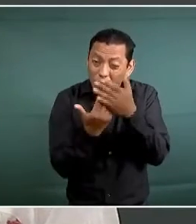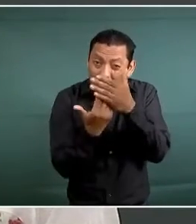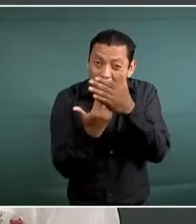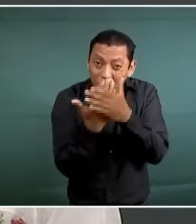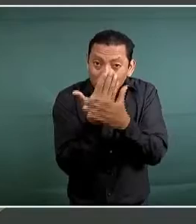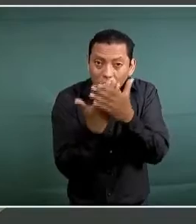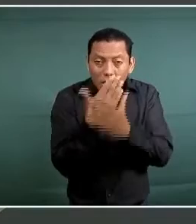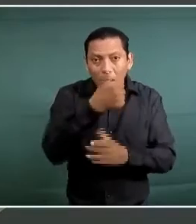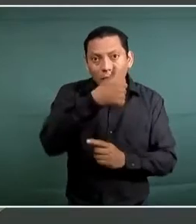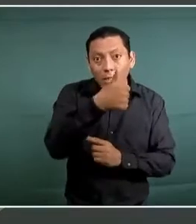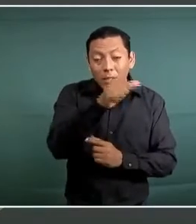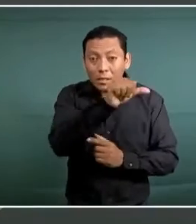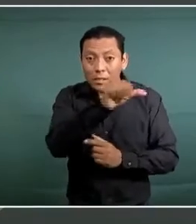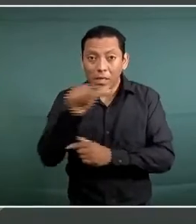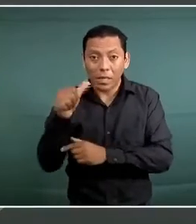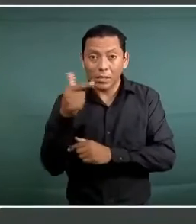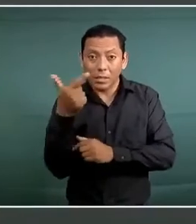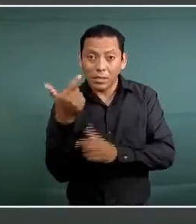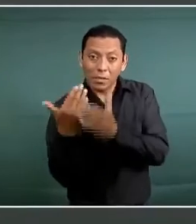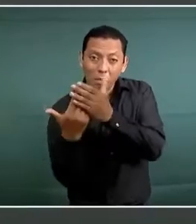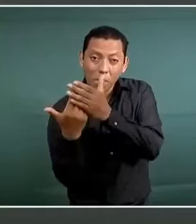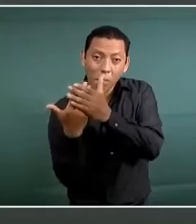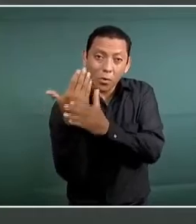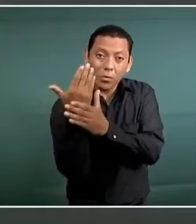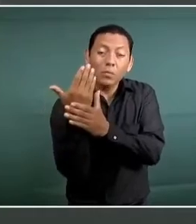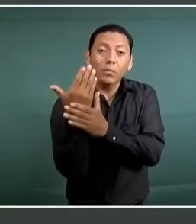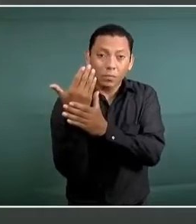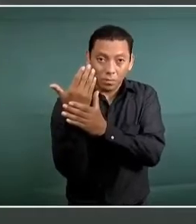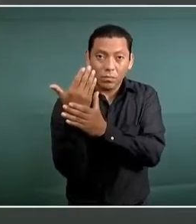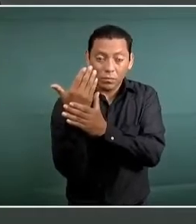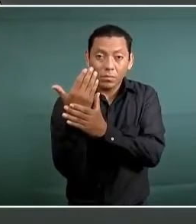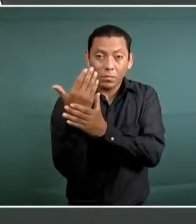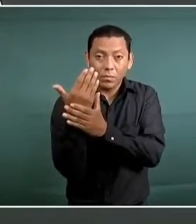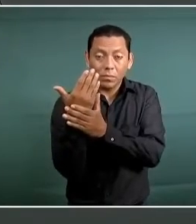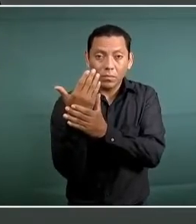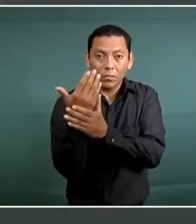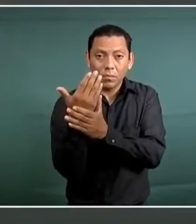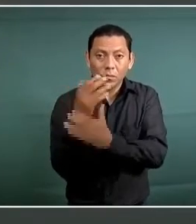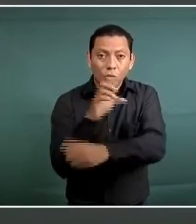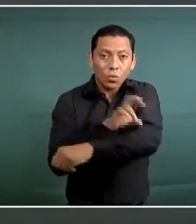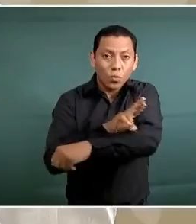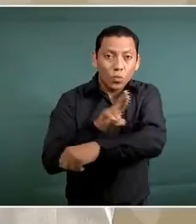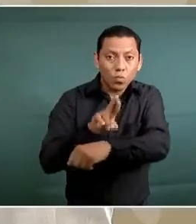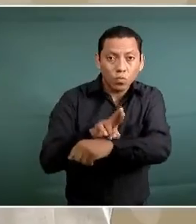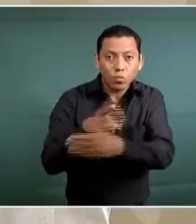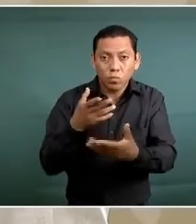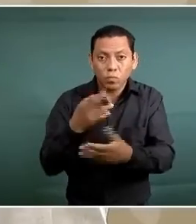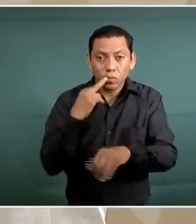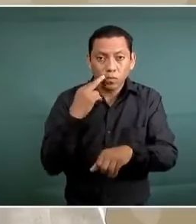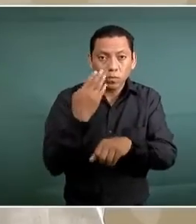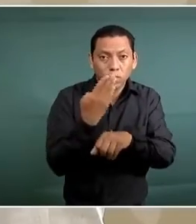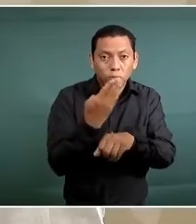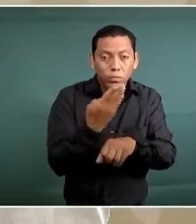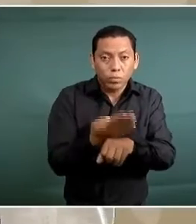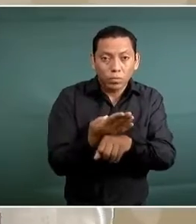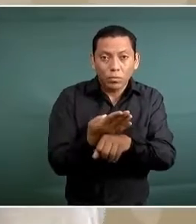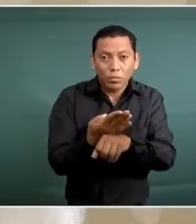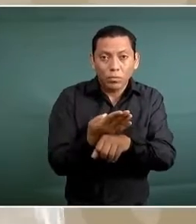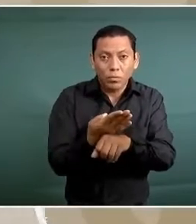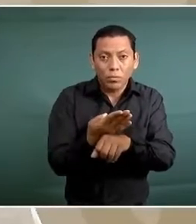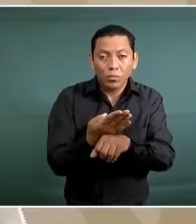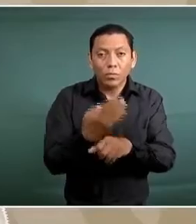a siete de la mañana. Y quien coordina este Gabinete de Seguridad